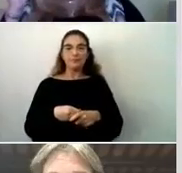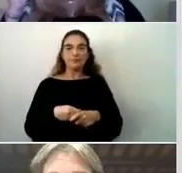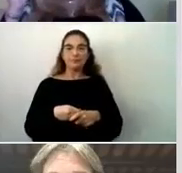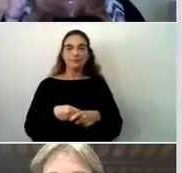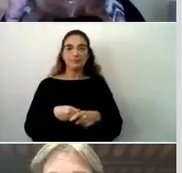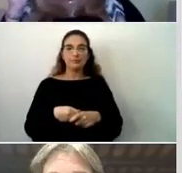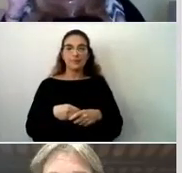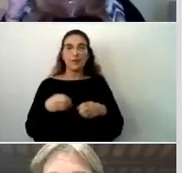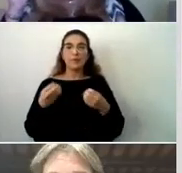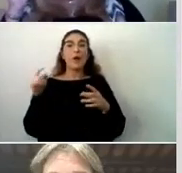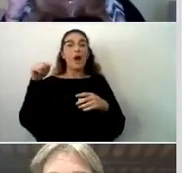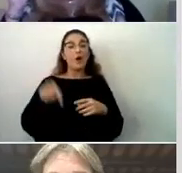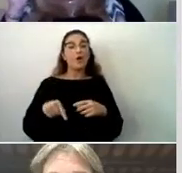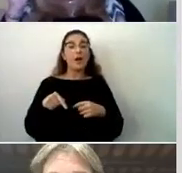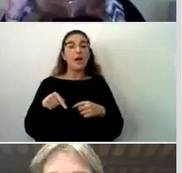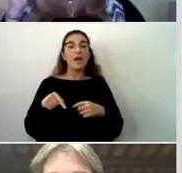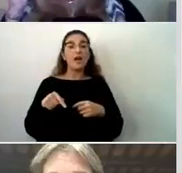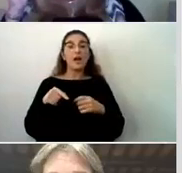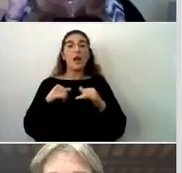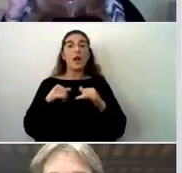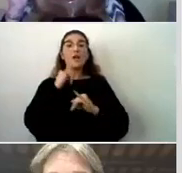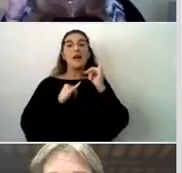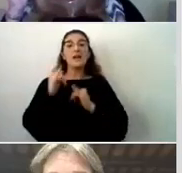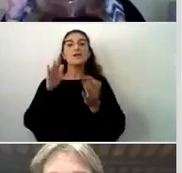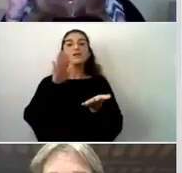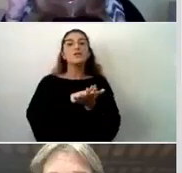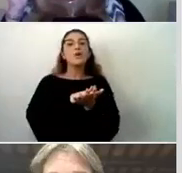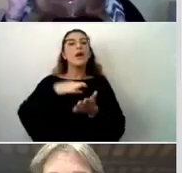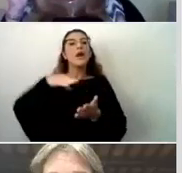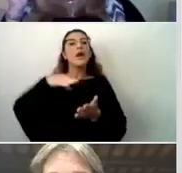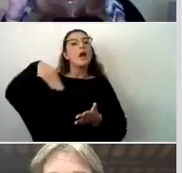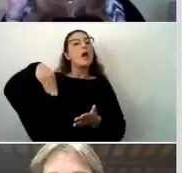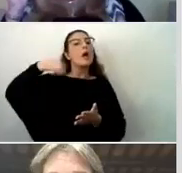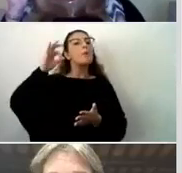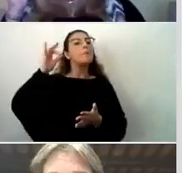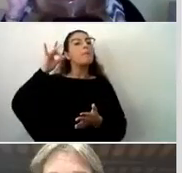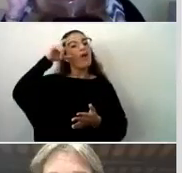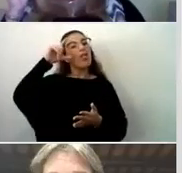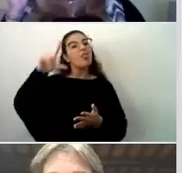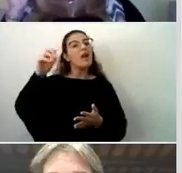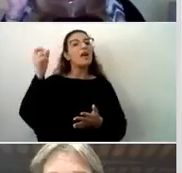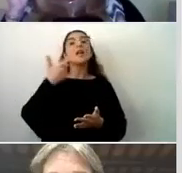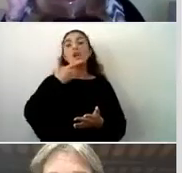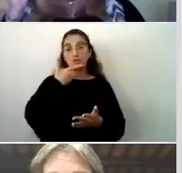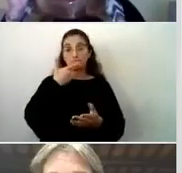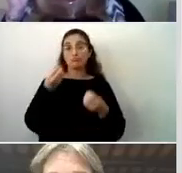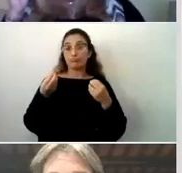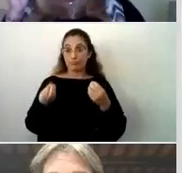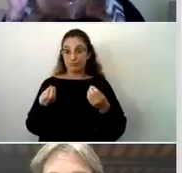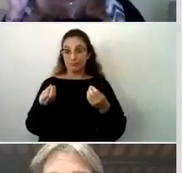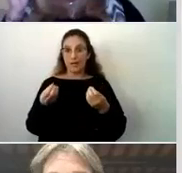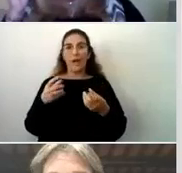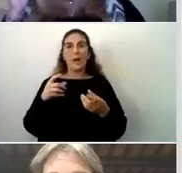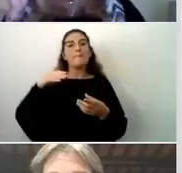ahora vamos a hablar un poquito de modelos, porque cuando hablamos de la convención, hablamos del modelo social,